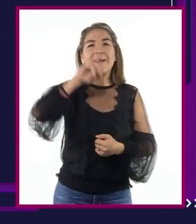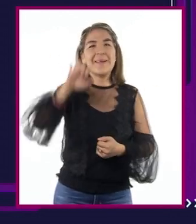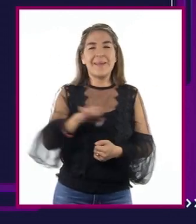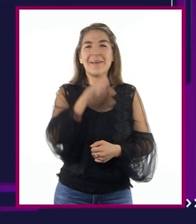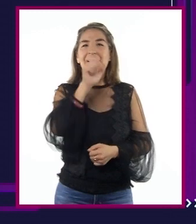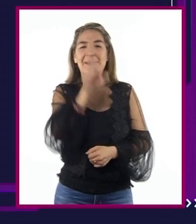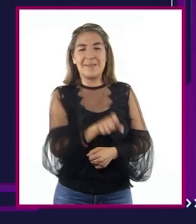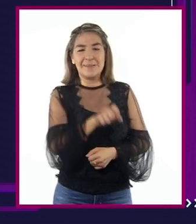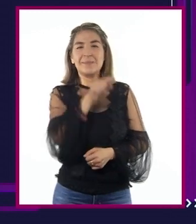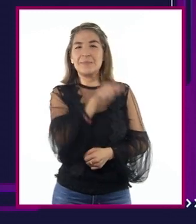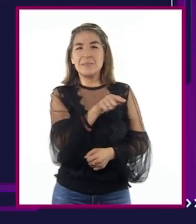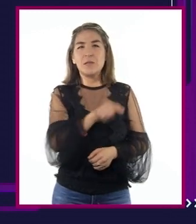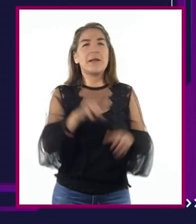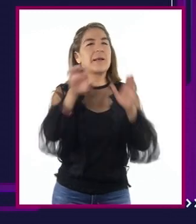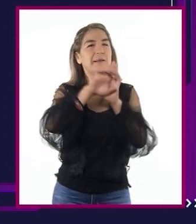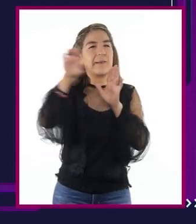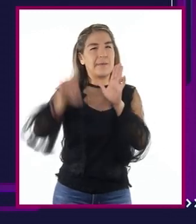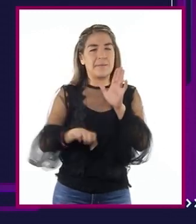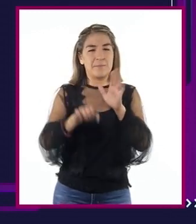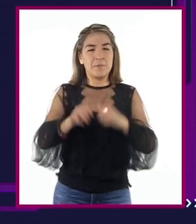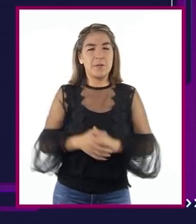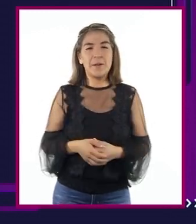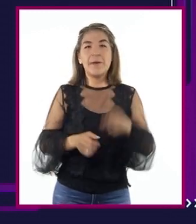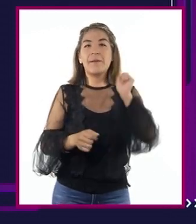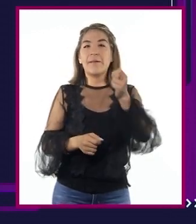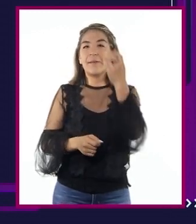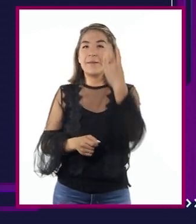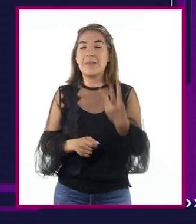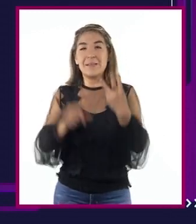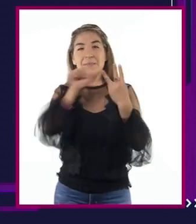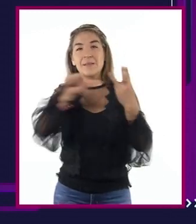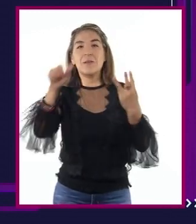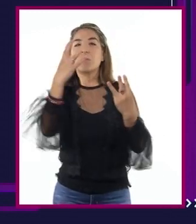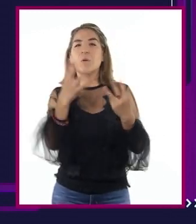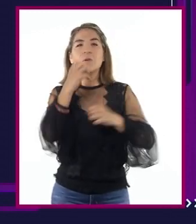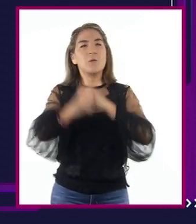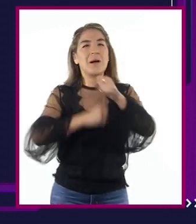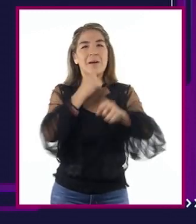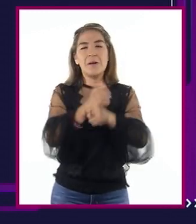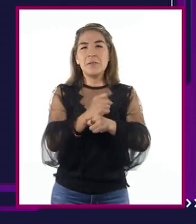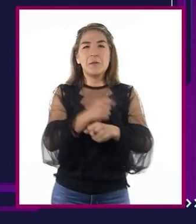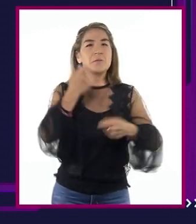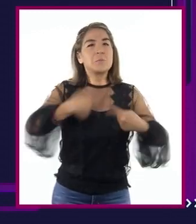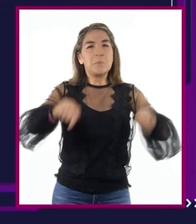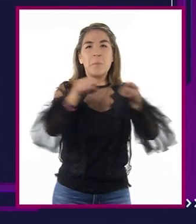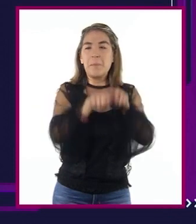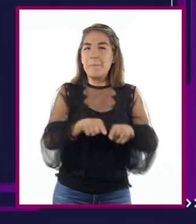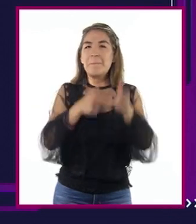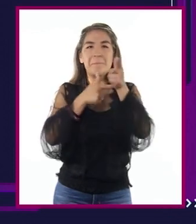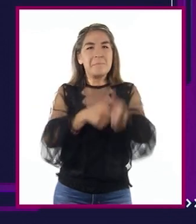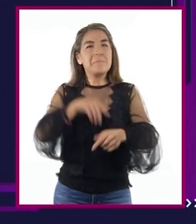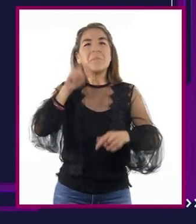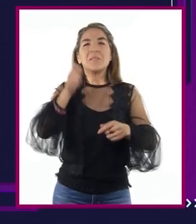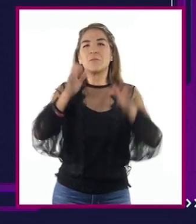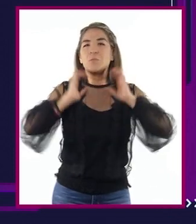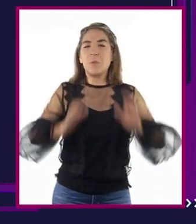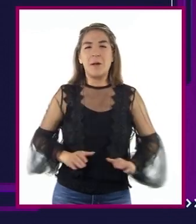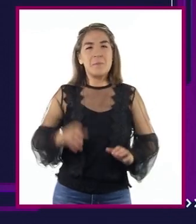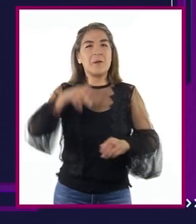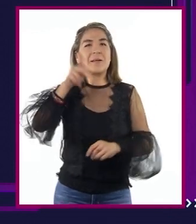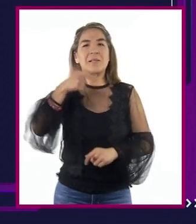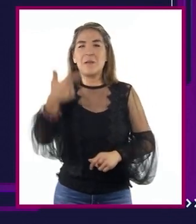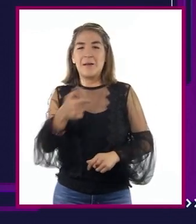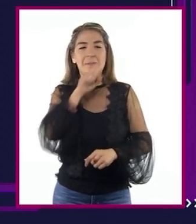X. Por ejemplo, de los 3 a los 4 años, la masa es constante de 16